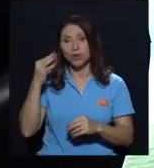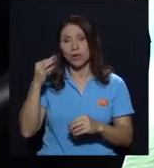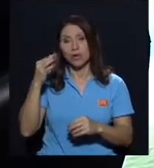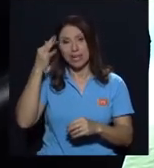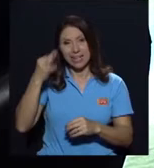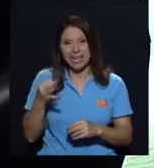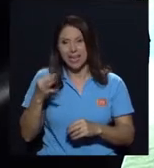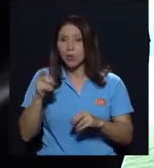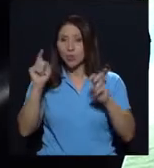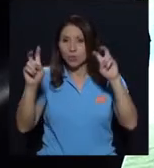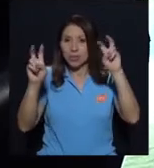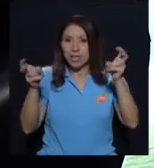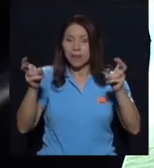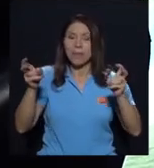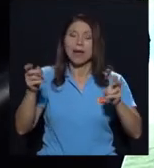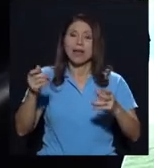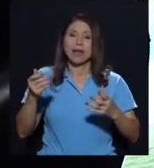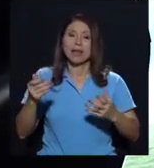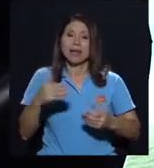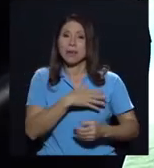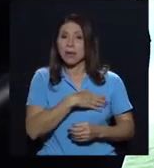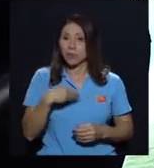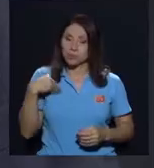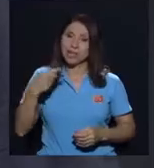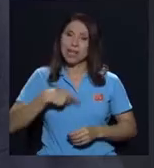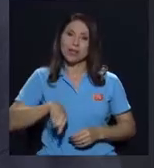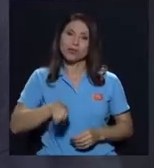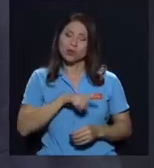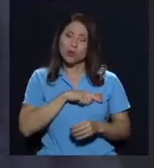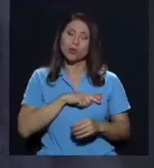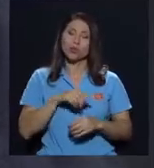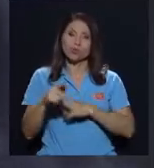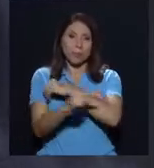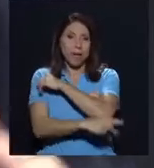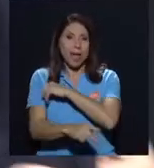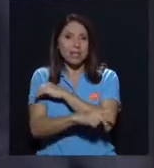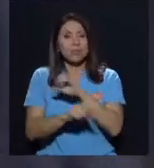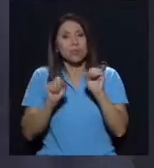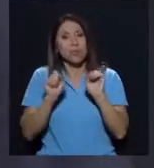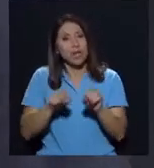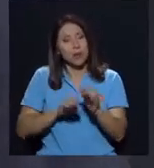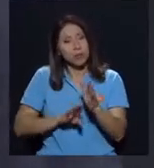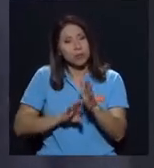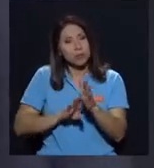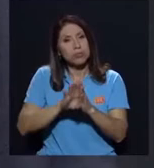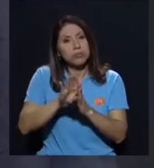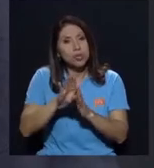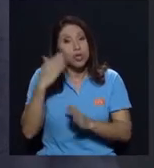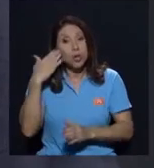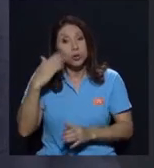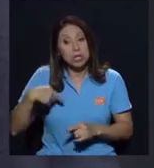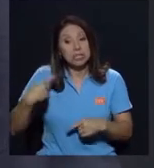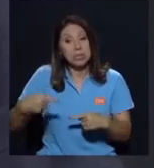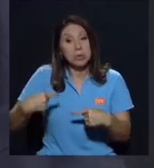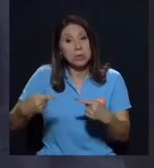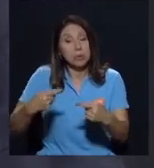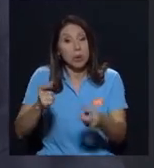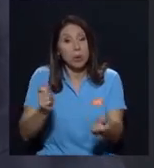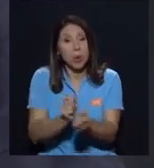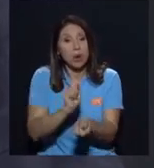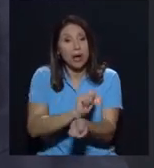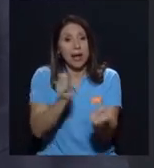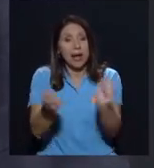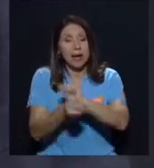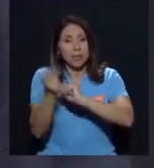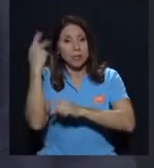me gustaría que pudiéramos hacer progreso como país no se llevan los cambios políticos que se van a dar a corto plazo y